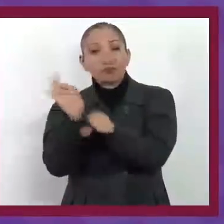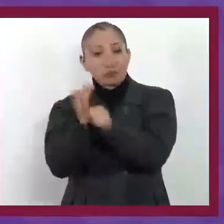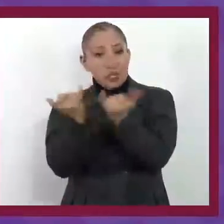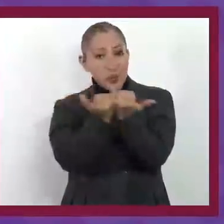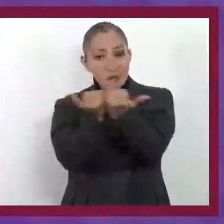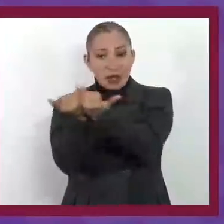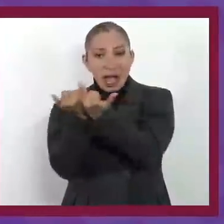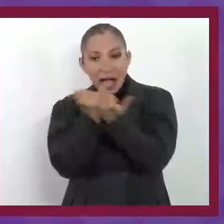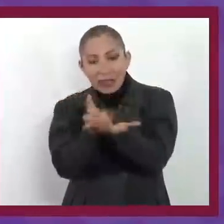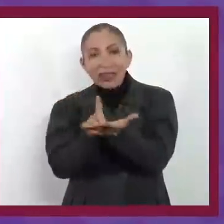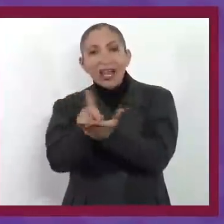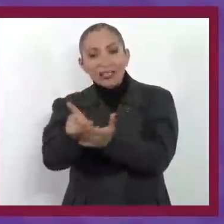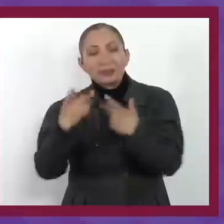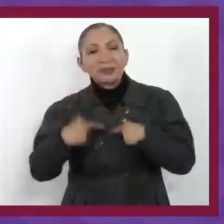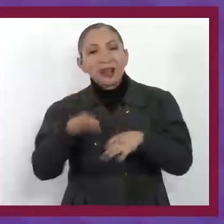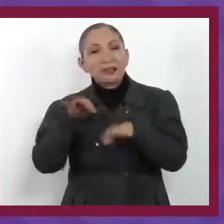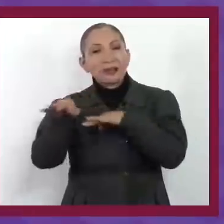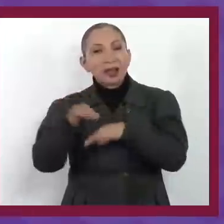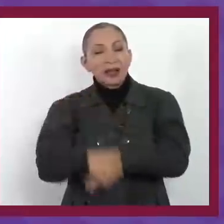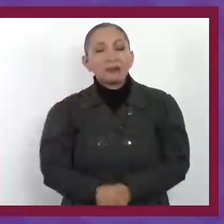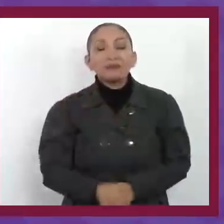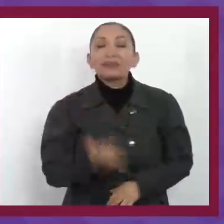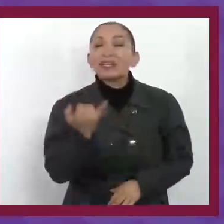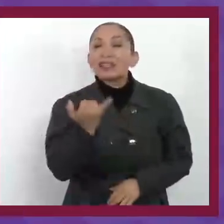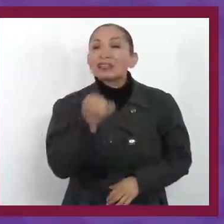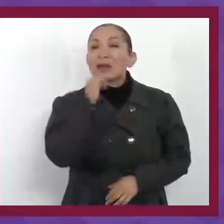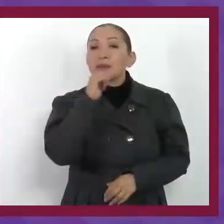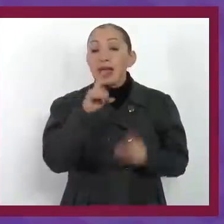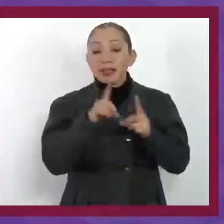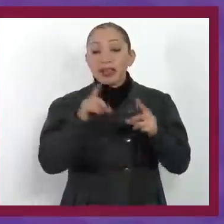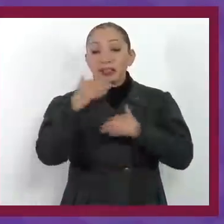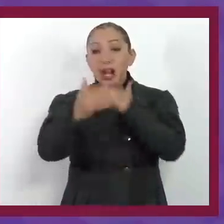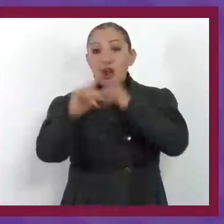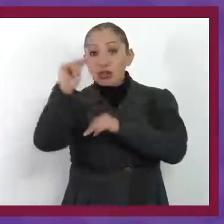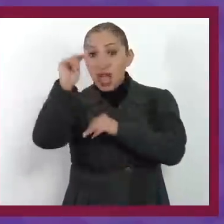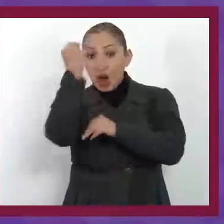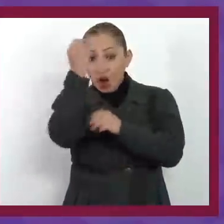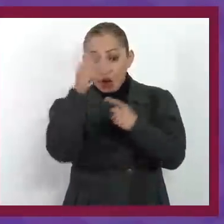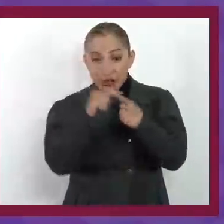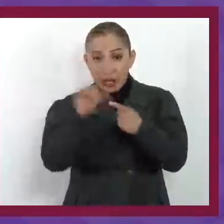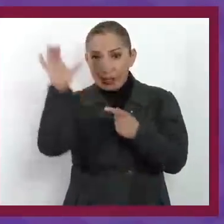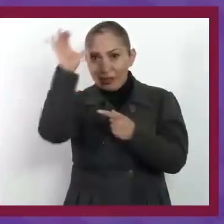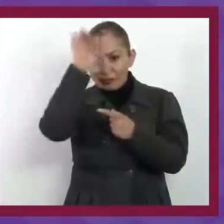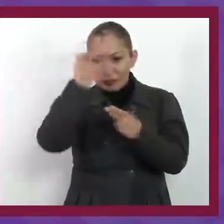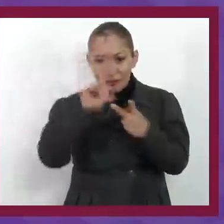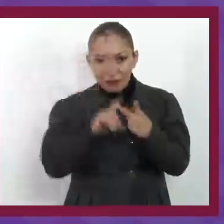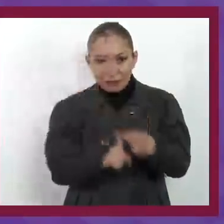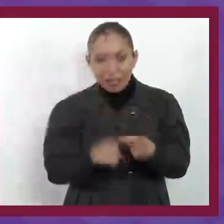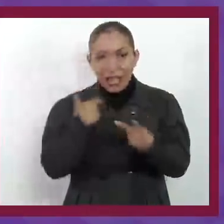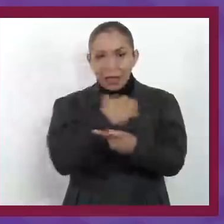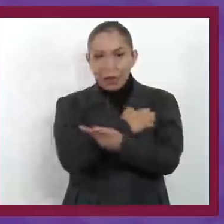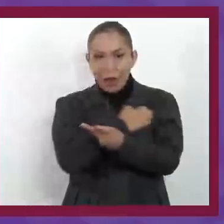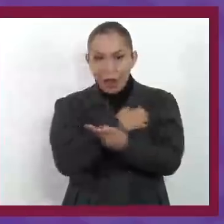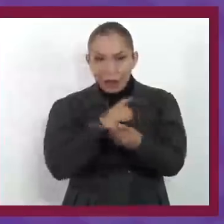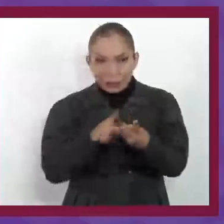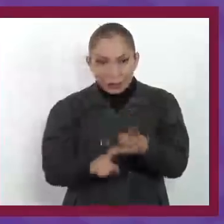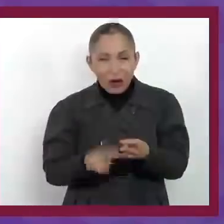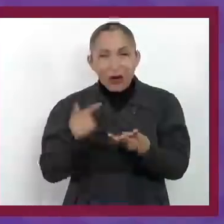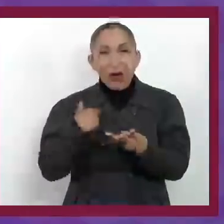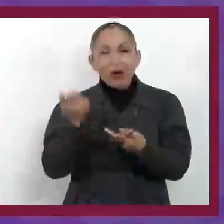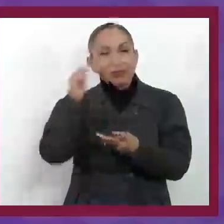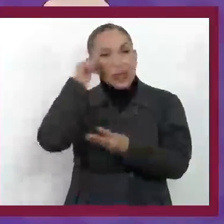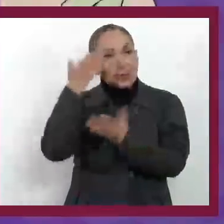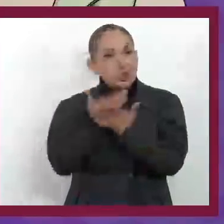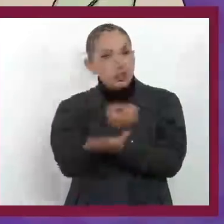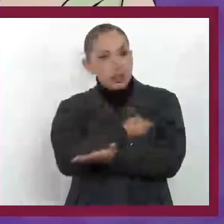común y los derechos de los trabajadores, así como el desarrollo tecnológico, científico, educativo,